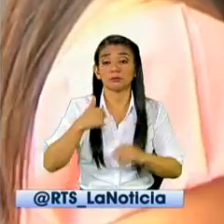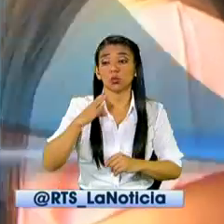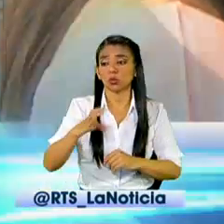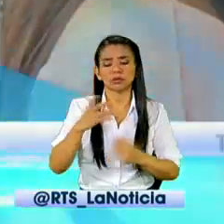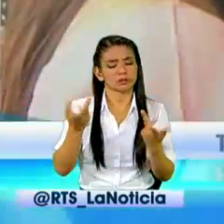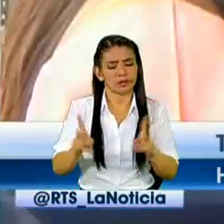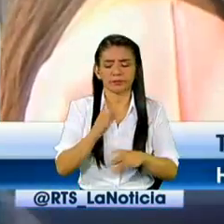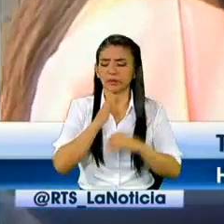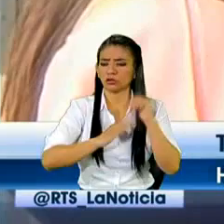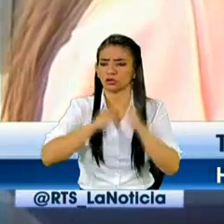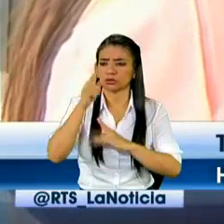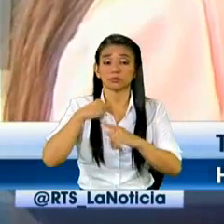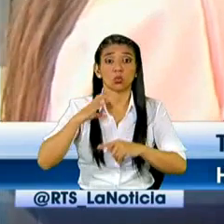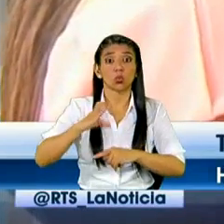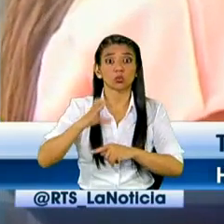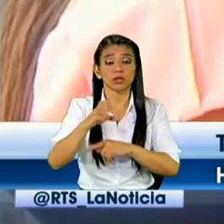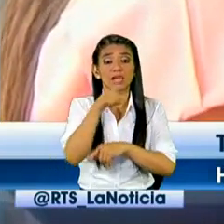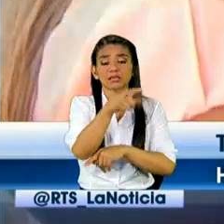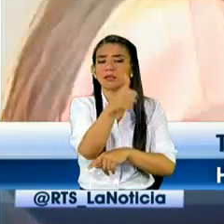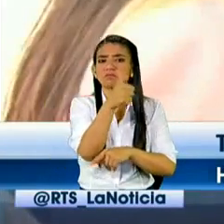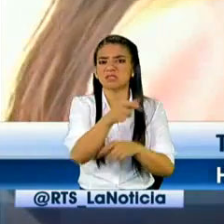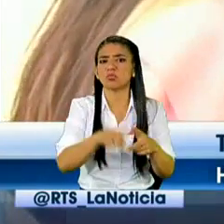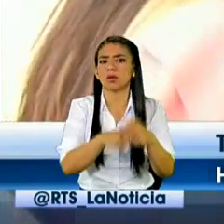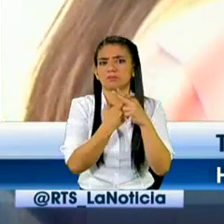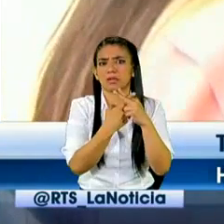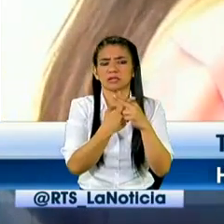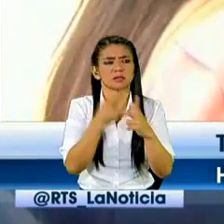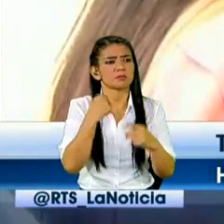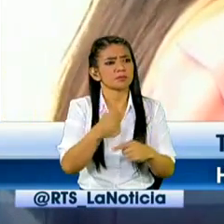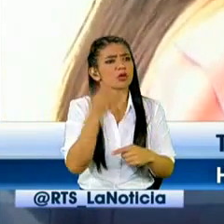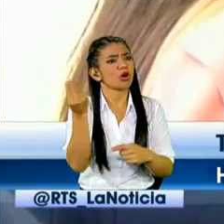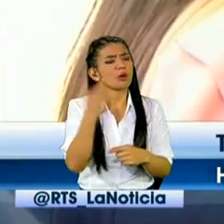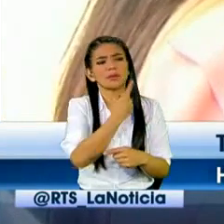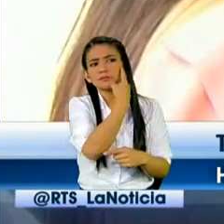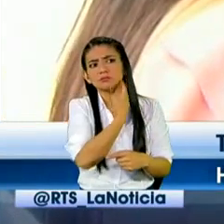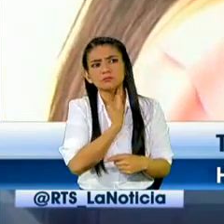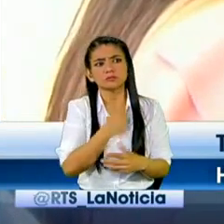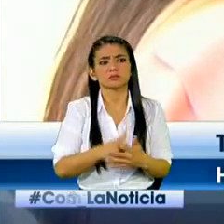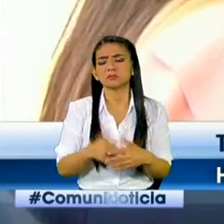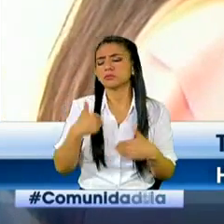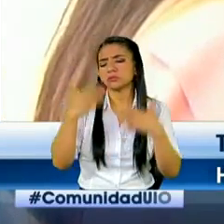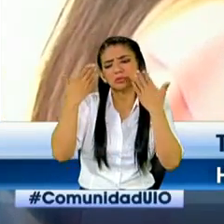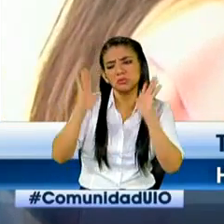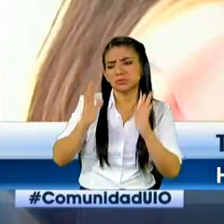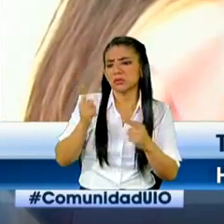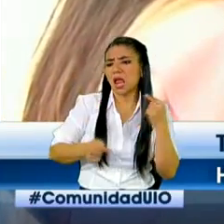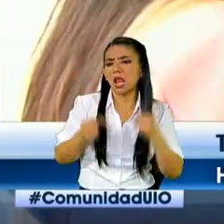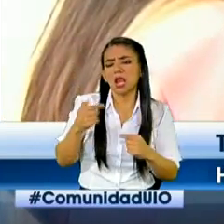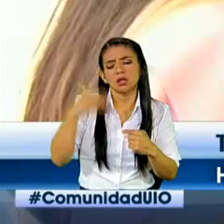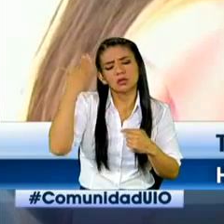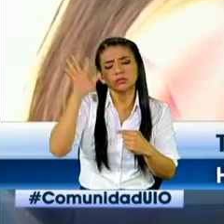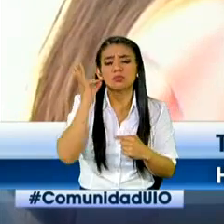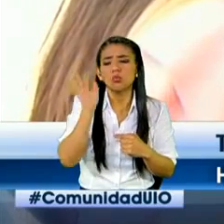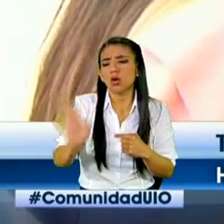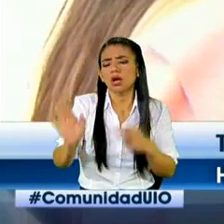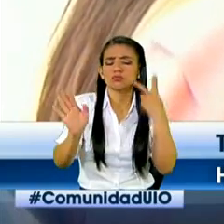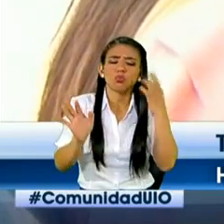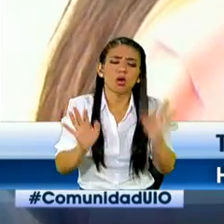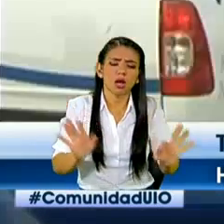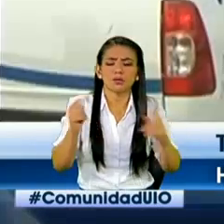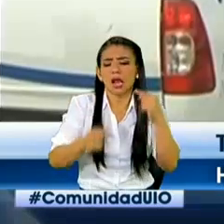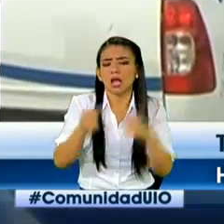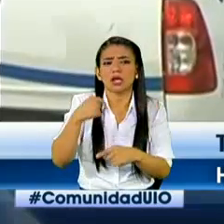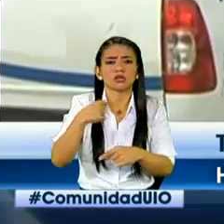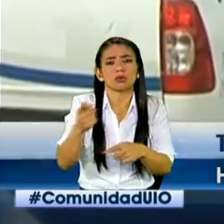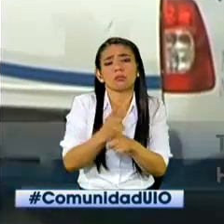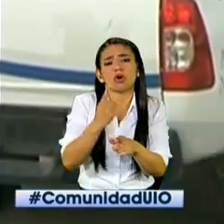testigos que estaban diciendo que la pelea la comenzó la chica. ¿Y el corte que la joven tiene en la cara? Yo no sé nada de pelea, señora, de mujeres, de ellos, yo no, porque por eso no